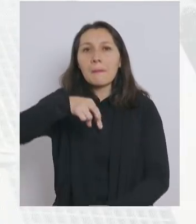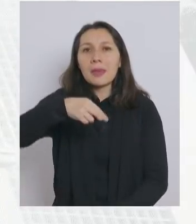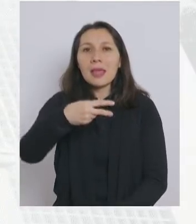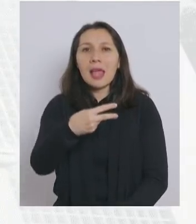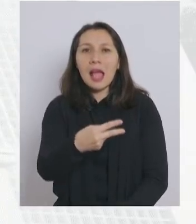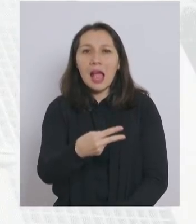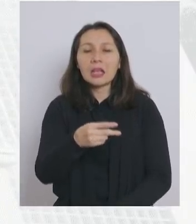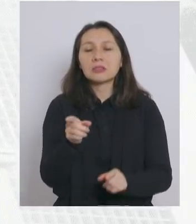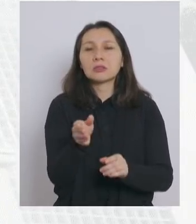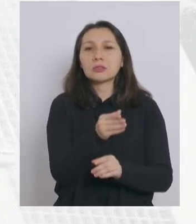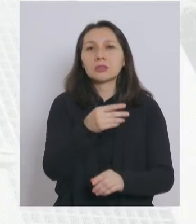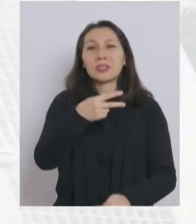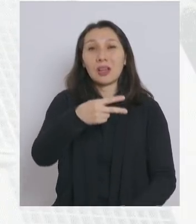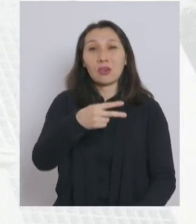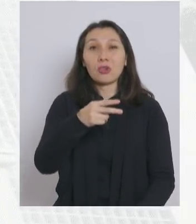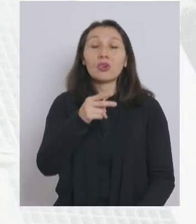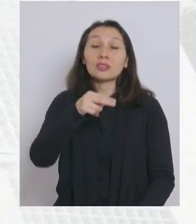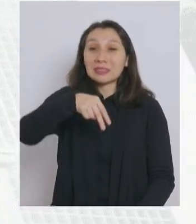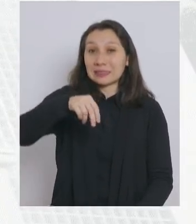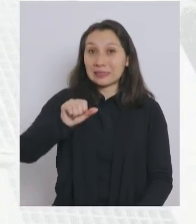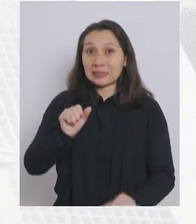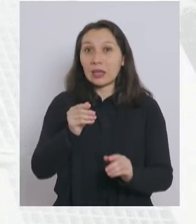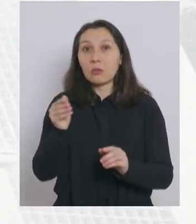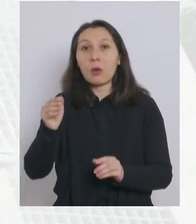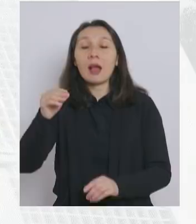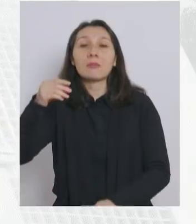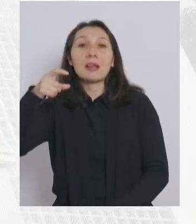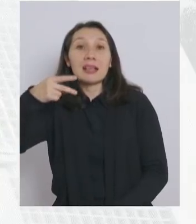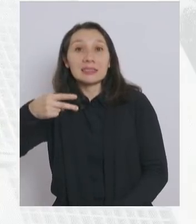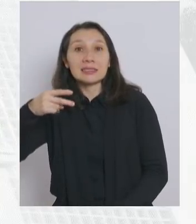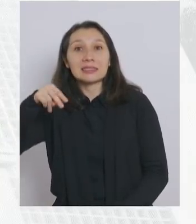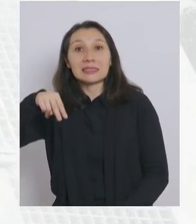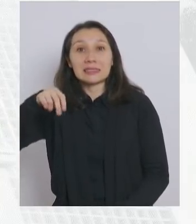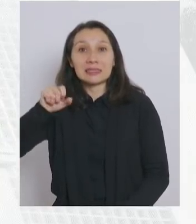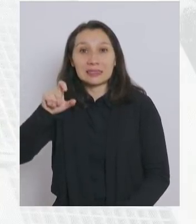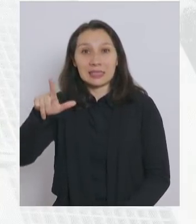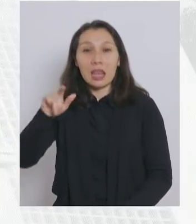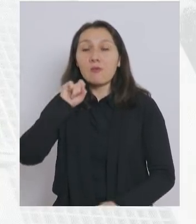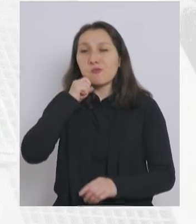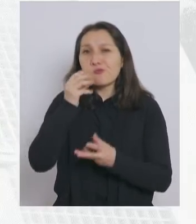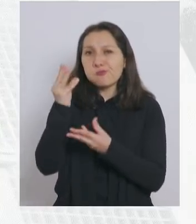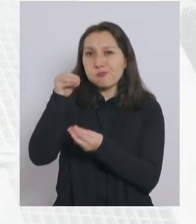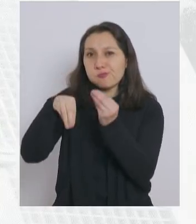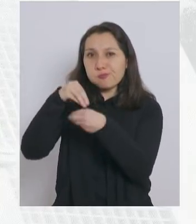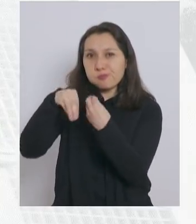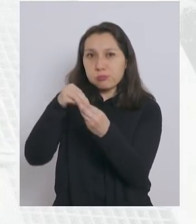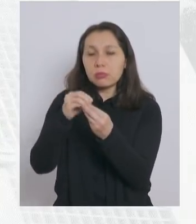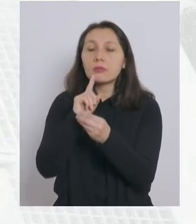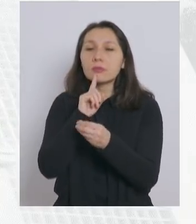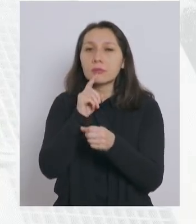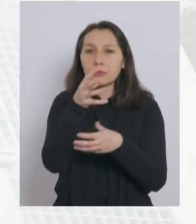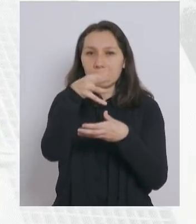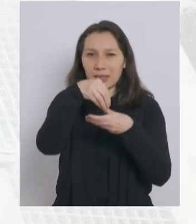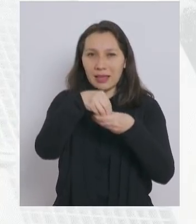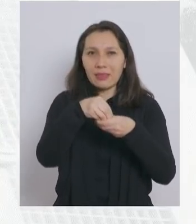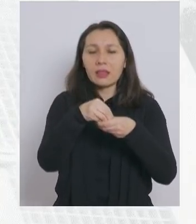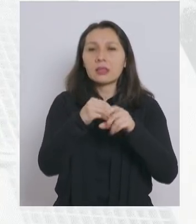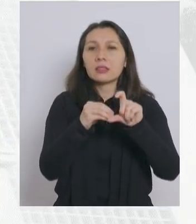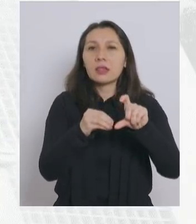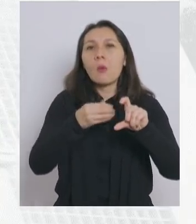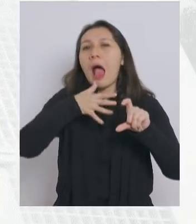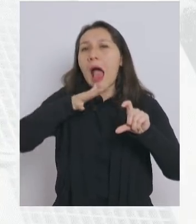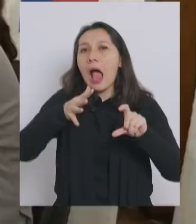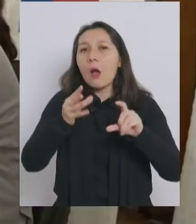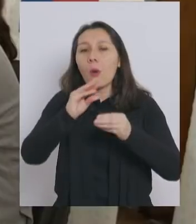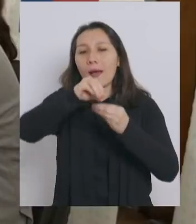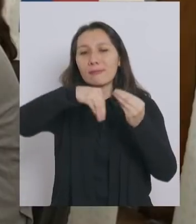de sodio y el ácido clorhídrico. Y finalmente el solvente que va a completar esta formulación como es el agua para